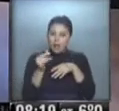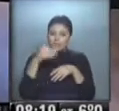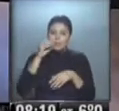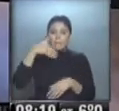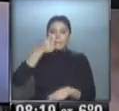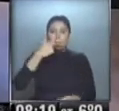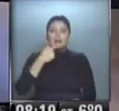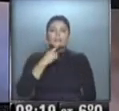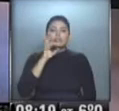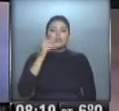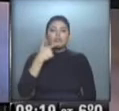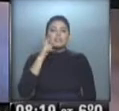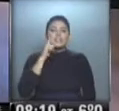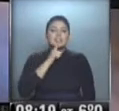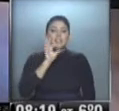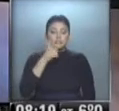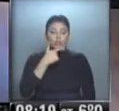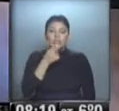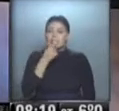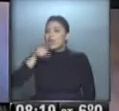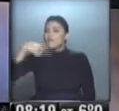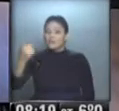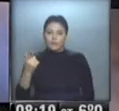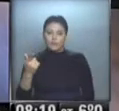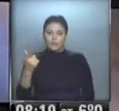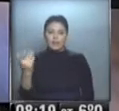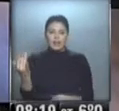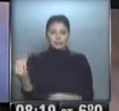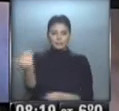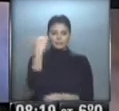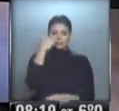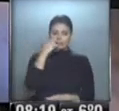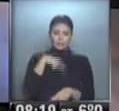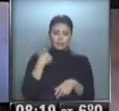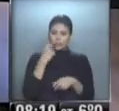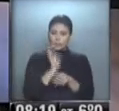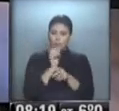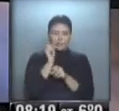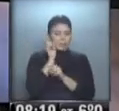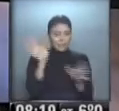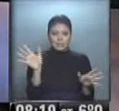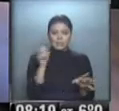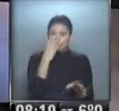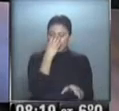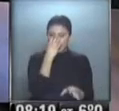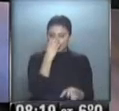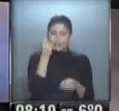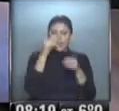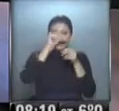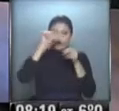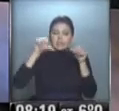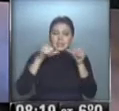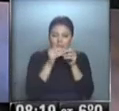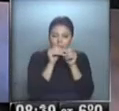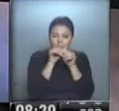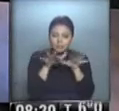cuando viene un estímulo externo y responden exageradamente ahí se llama alergia liberan una sustancia que se